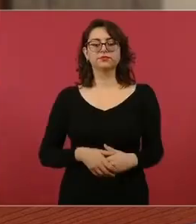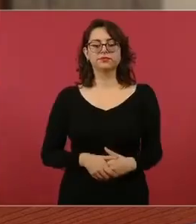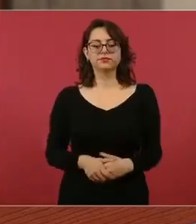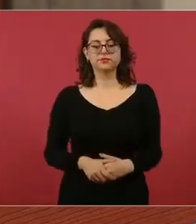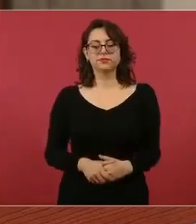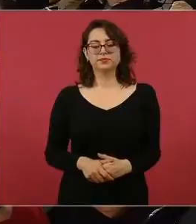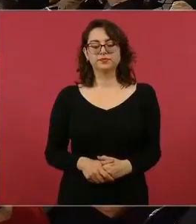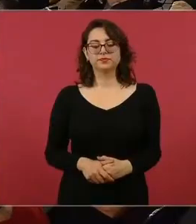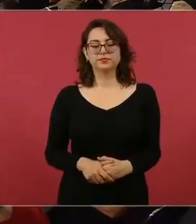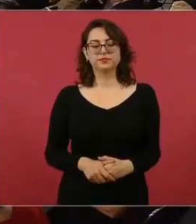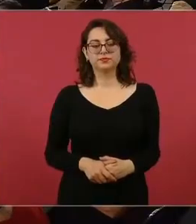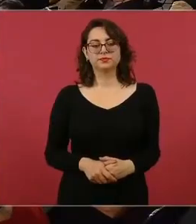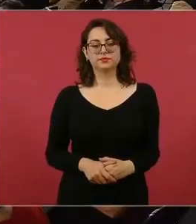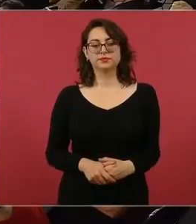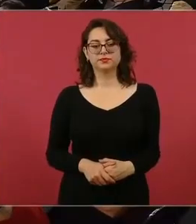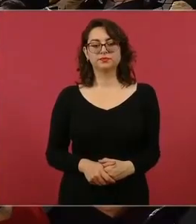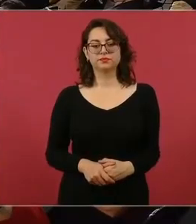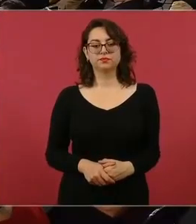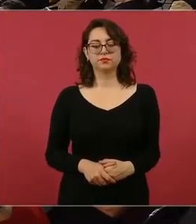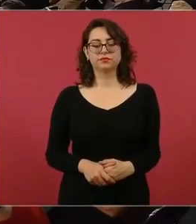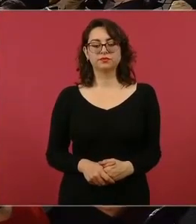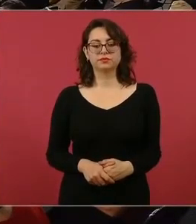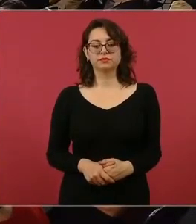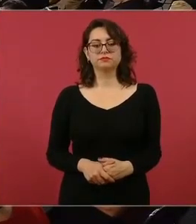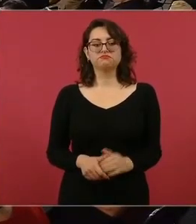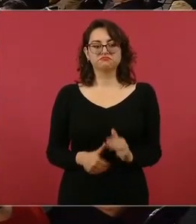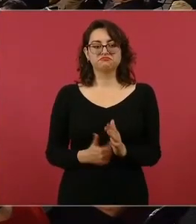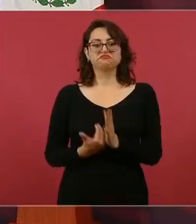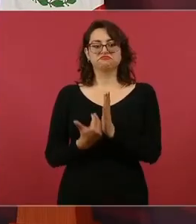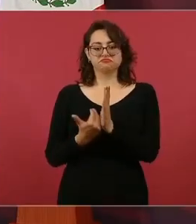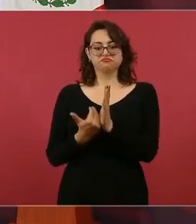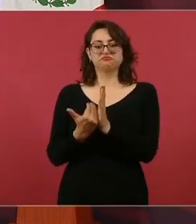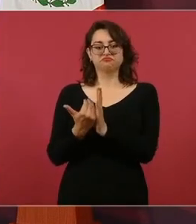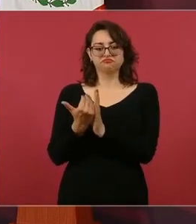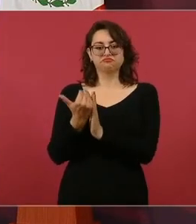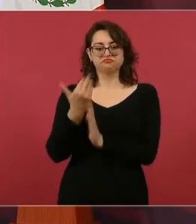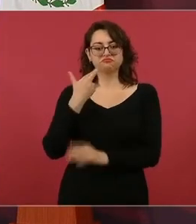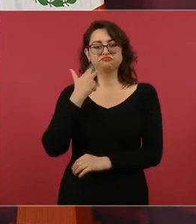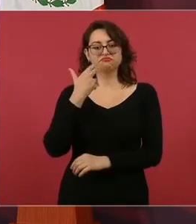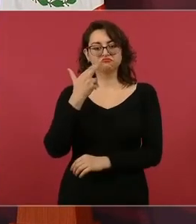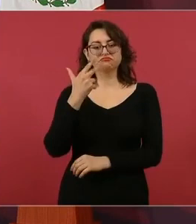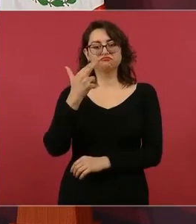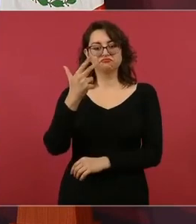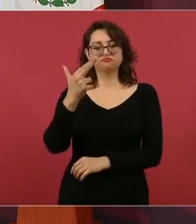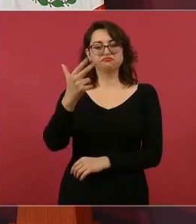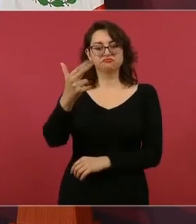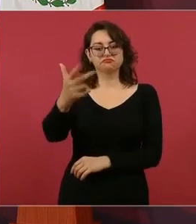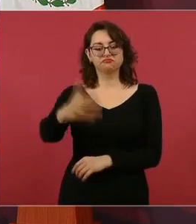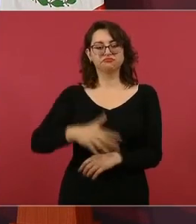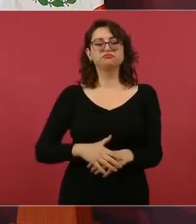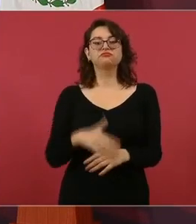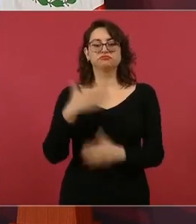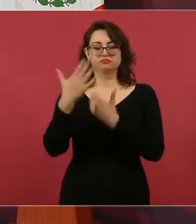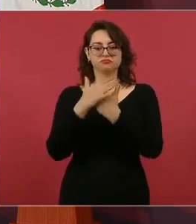Y esto va a subir. Y lo mismo el año próximo, que ya va a